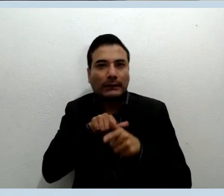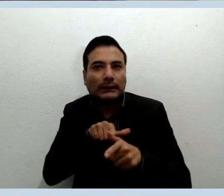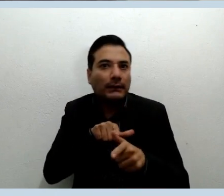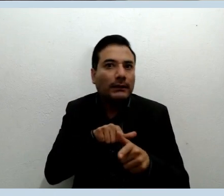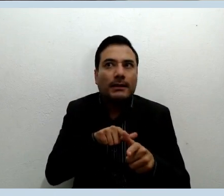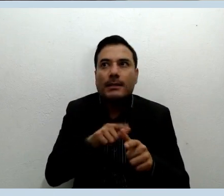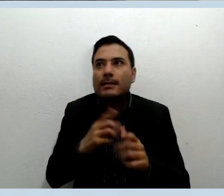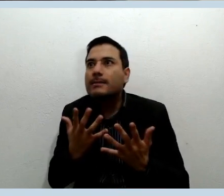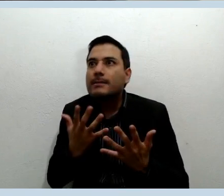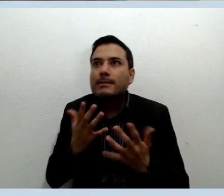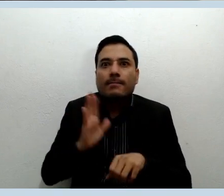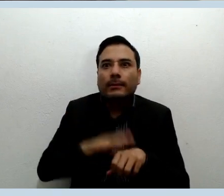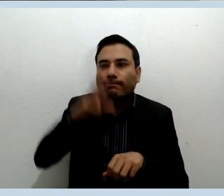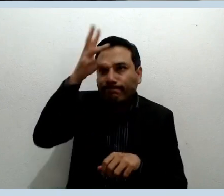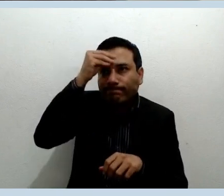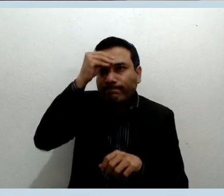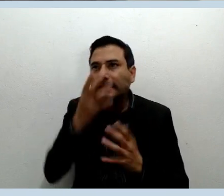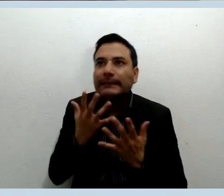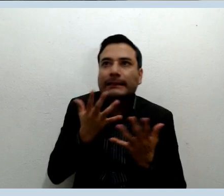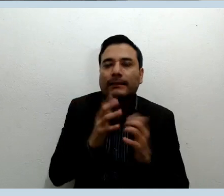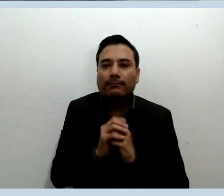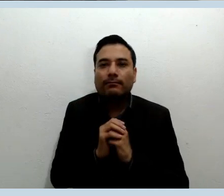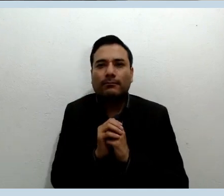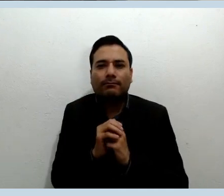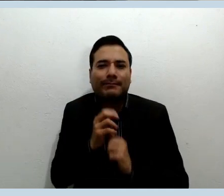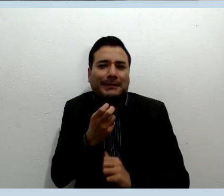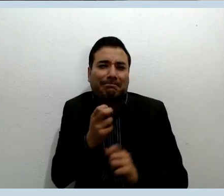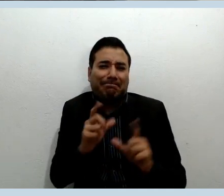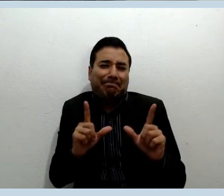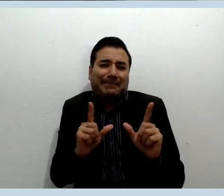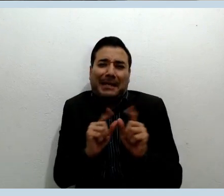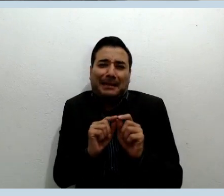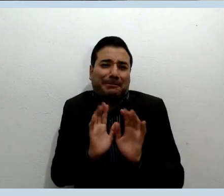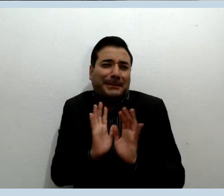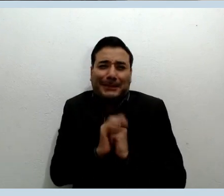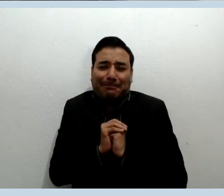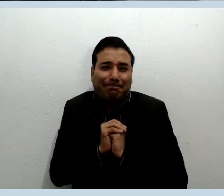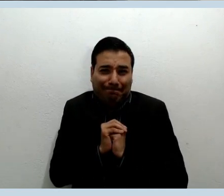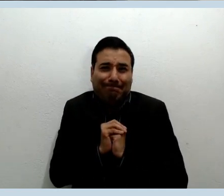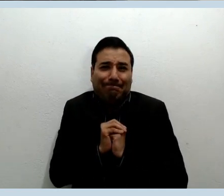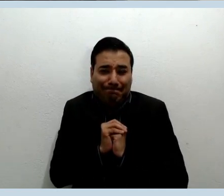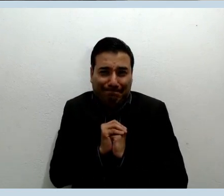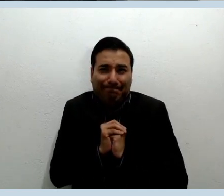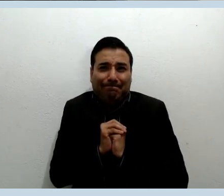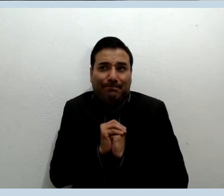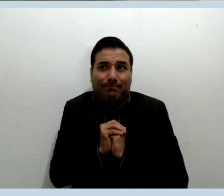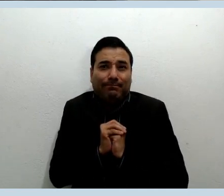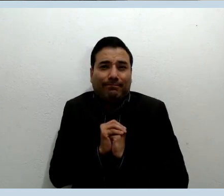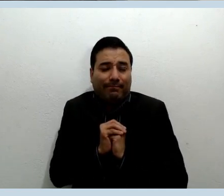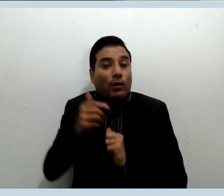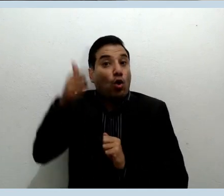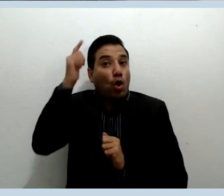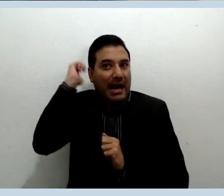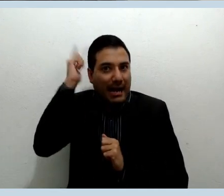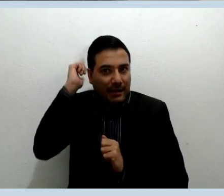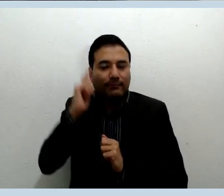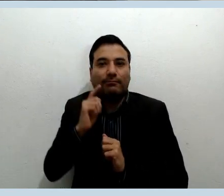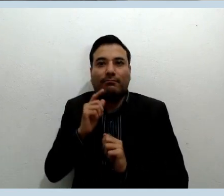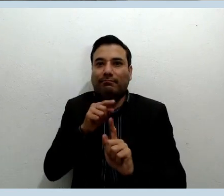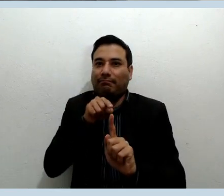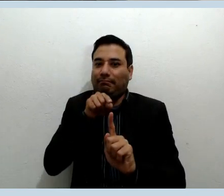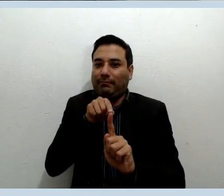deseoso eso sintetizando creo que creo que el deseo Así le